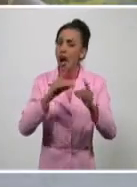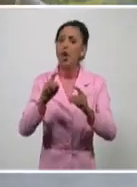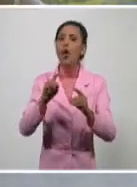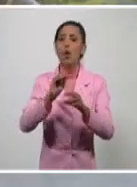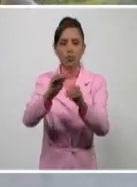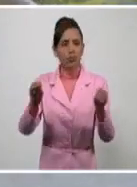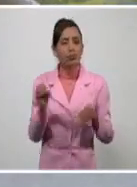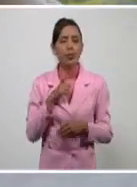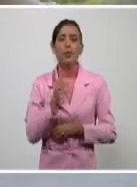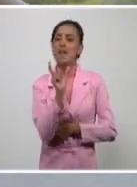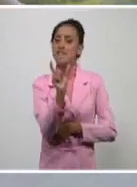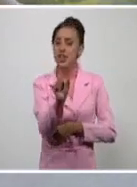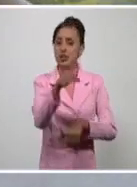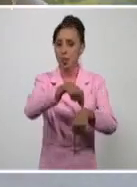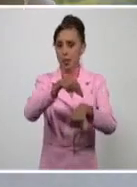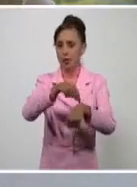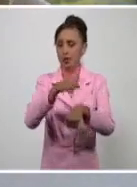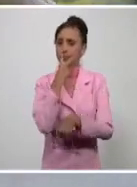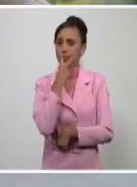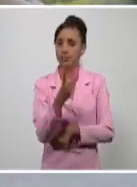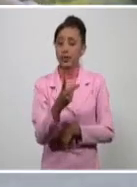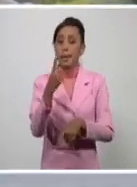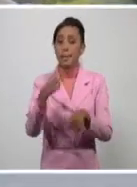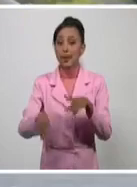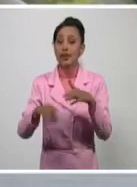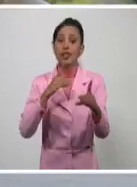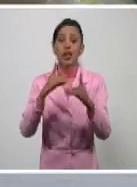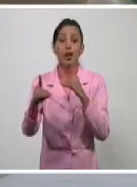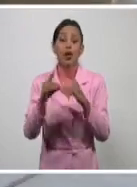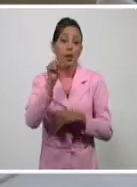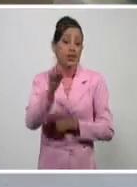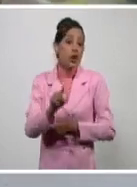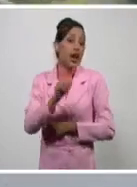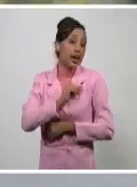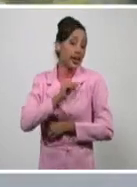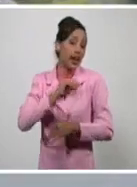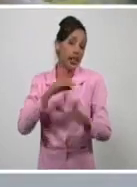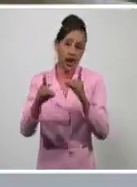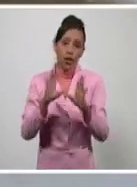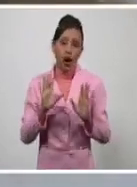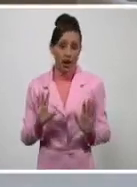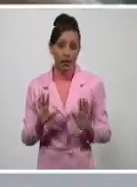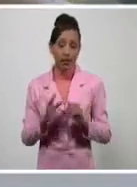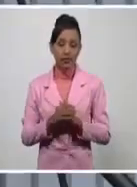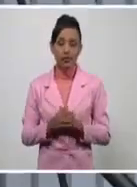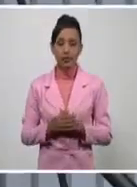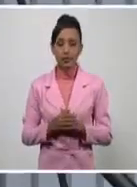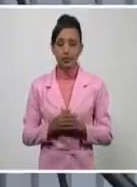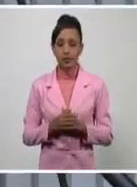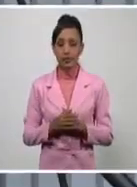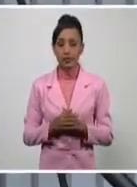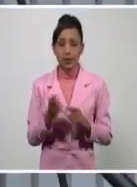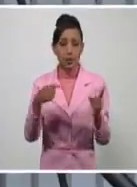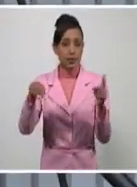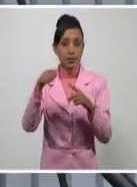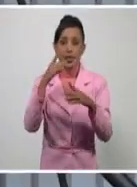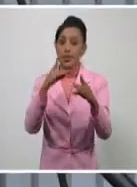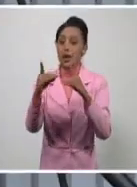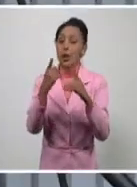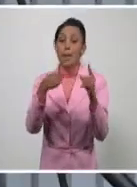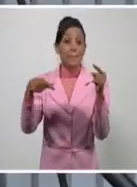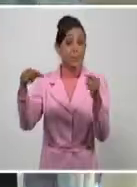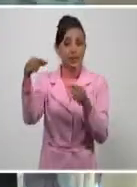fecha y un momento. Lo que pasa es que se dialoga con quien quiera dialogar. O sea, vamos a empezar diciendo de que para que se establezca un diálogo, primeramente tiene que